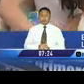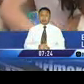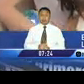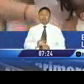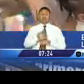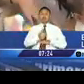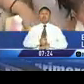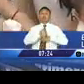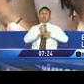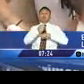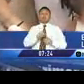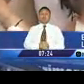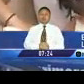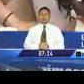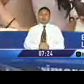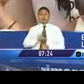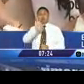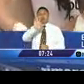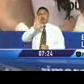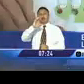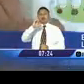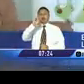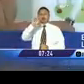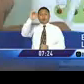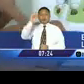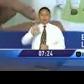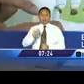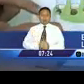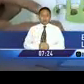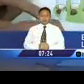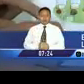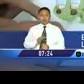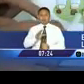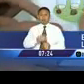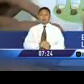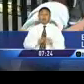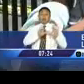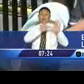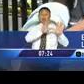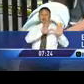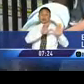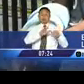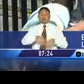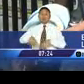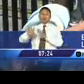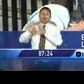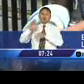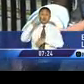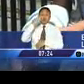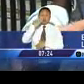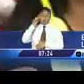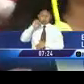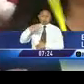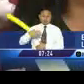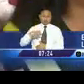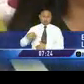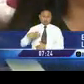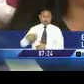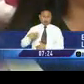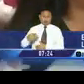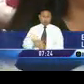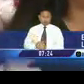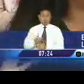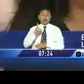las autoridades, casi el 90%, es decir, 9 de cada 10 madres dan de lactar a sus bebés. Y eso, a consideración